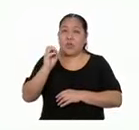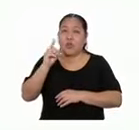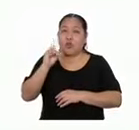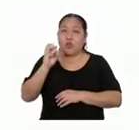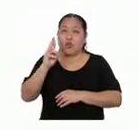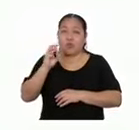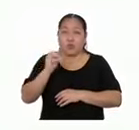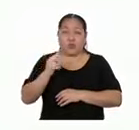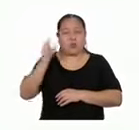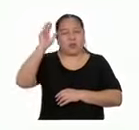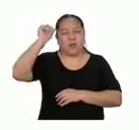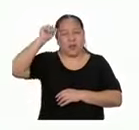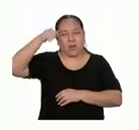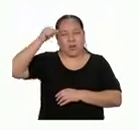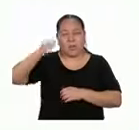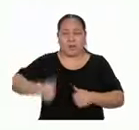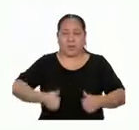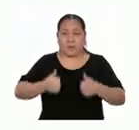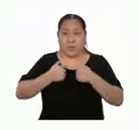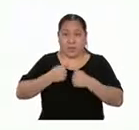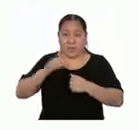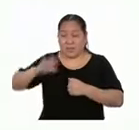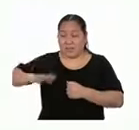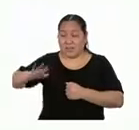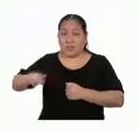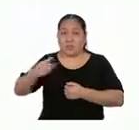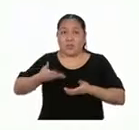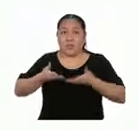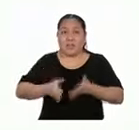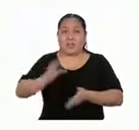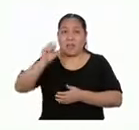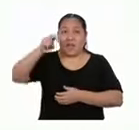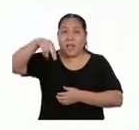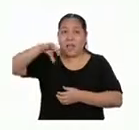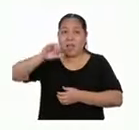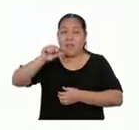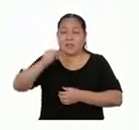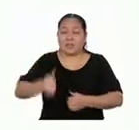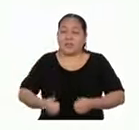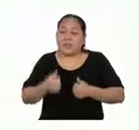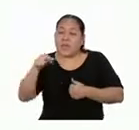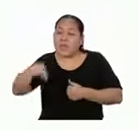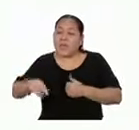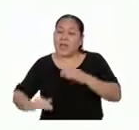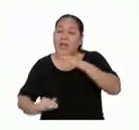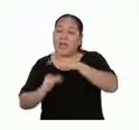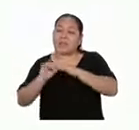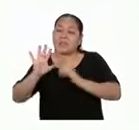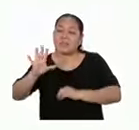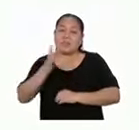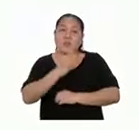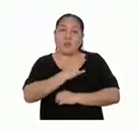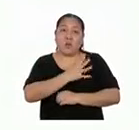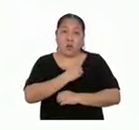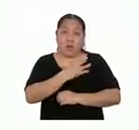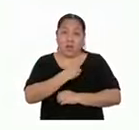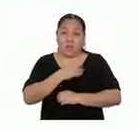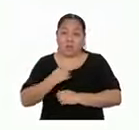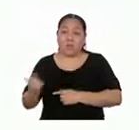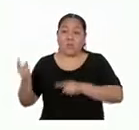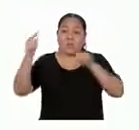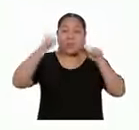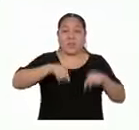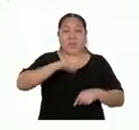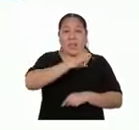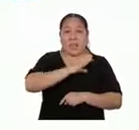algo de mi vida infantil. Yo nací en la sierra de Ancash, Pomabamba, donde viví hasta los 5 años. Entonces me vine al Callao, a un barrio